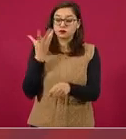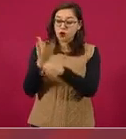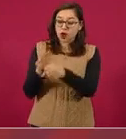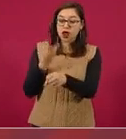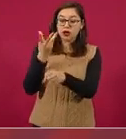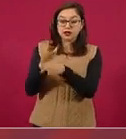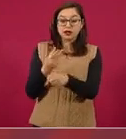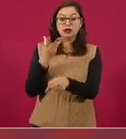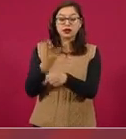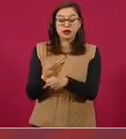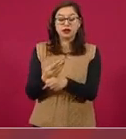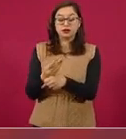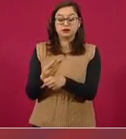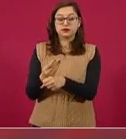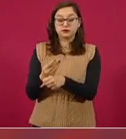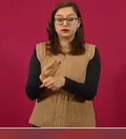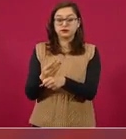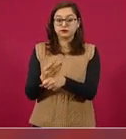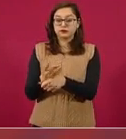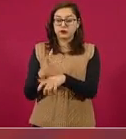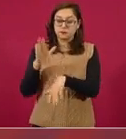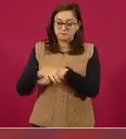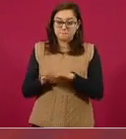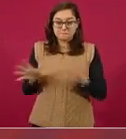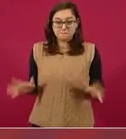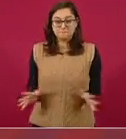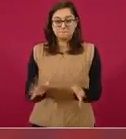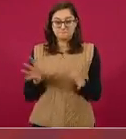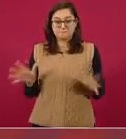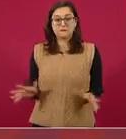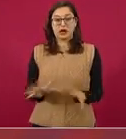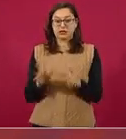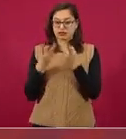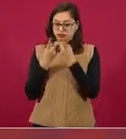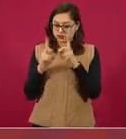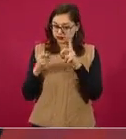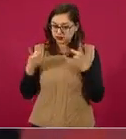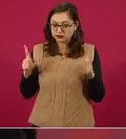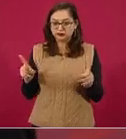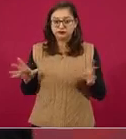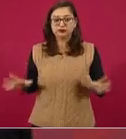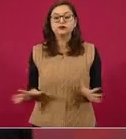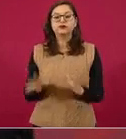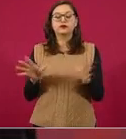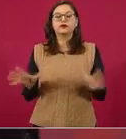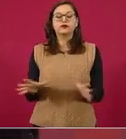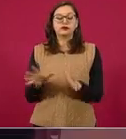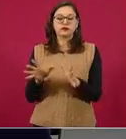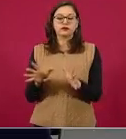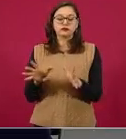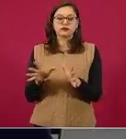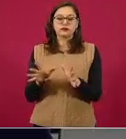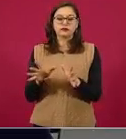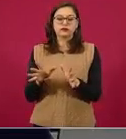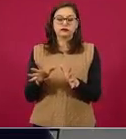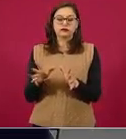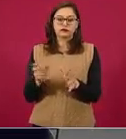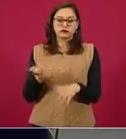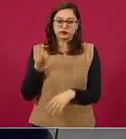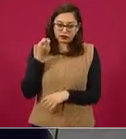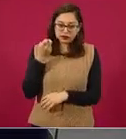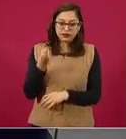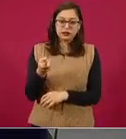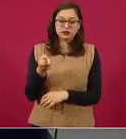y que haya desarrollo urbano en la ciudad y hacer este